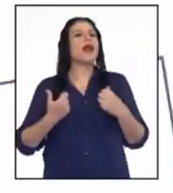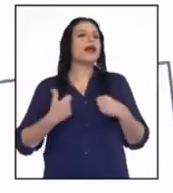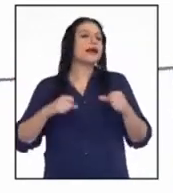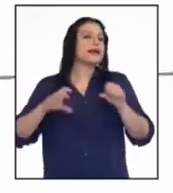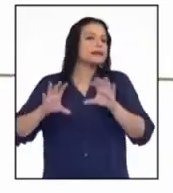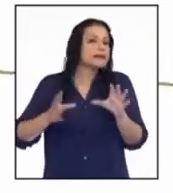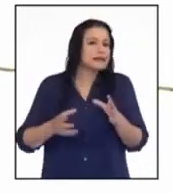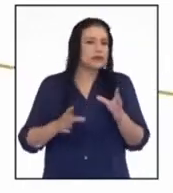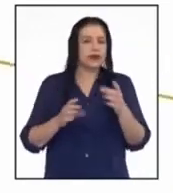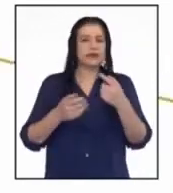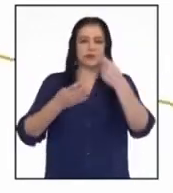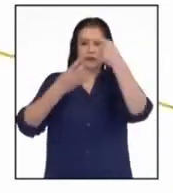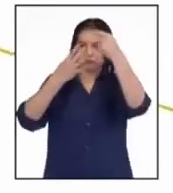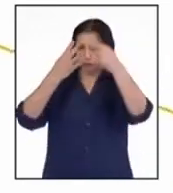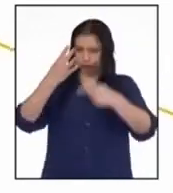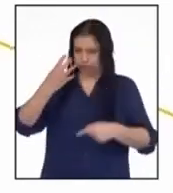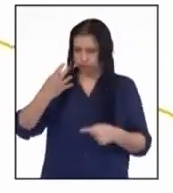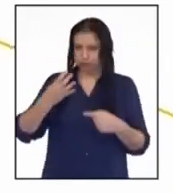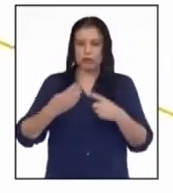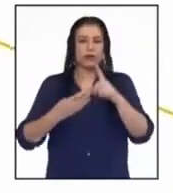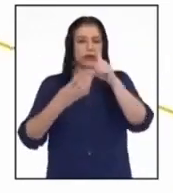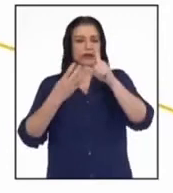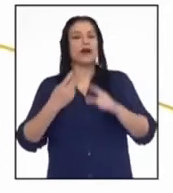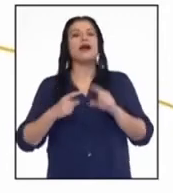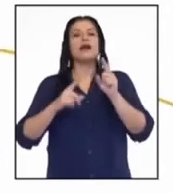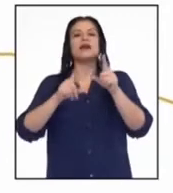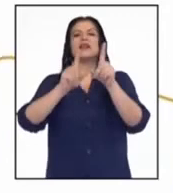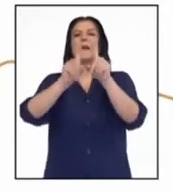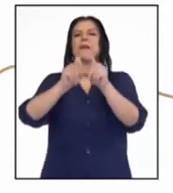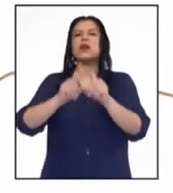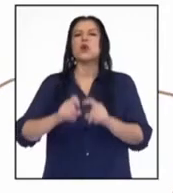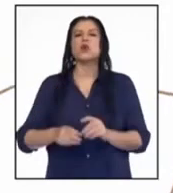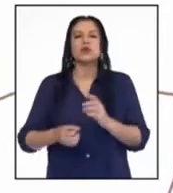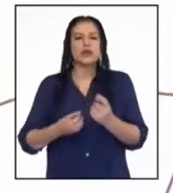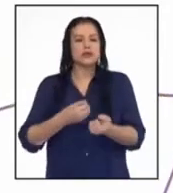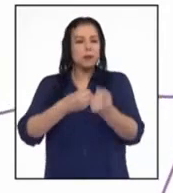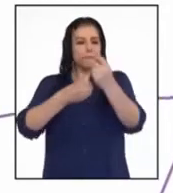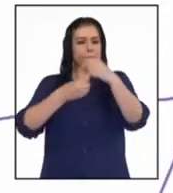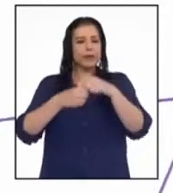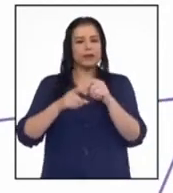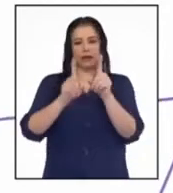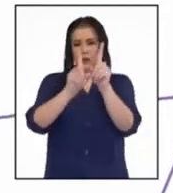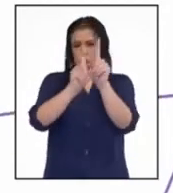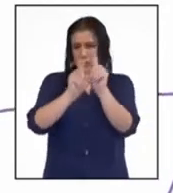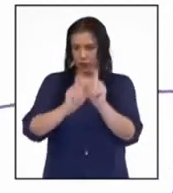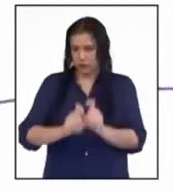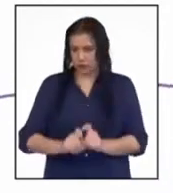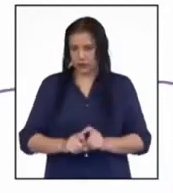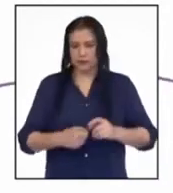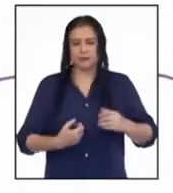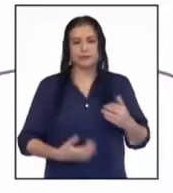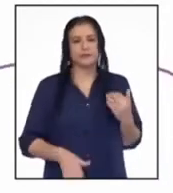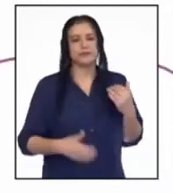ejercicio que realizan, etc. Estas preguntas deben formar parte de una encuesta.